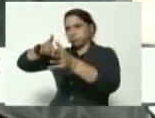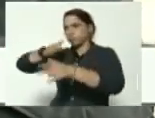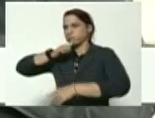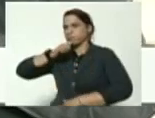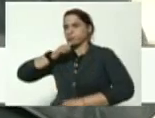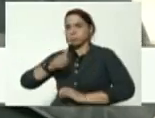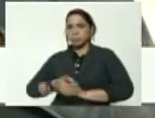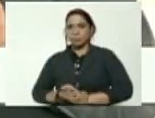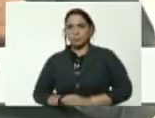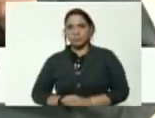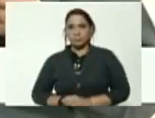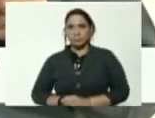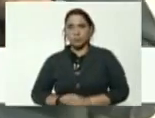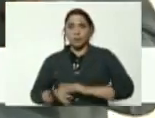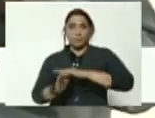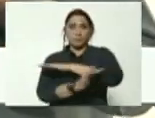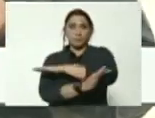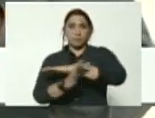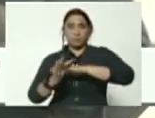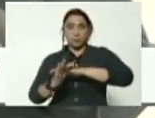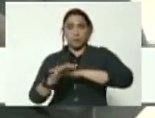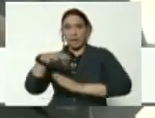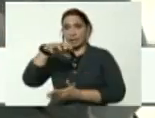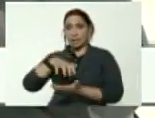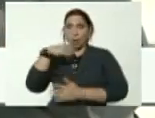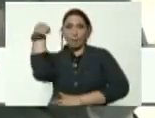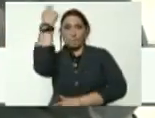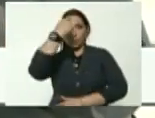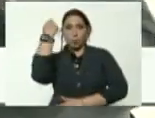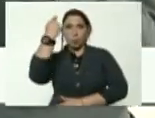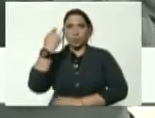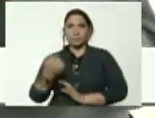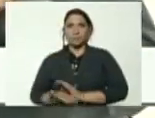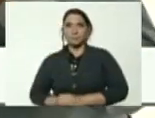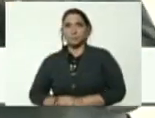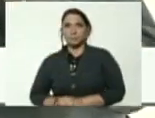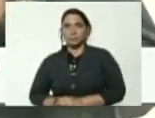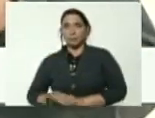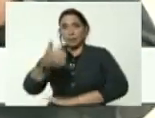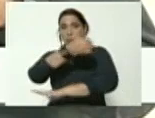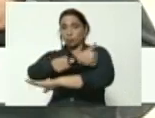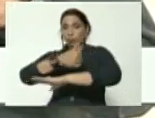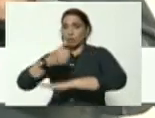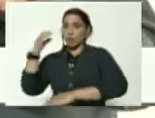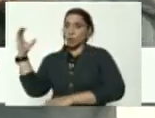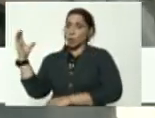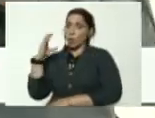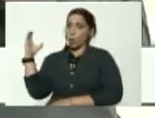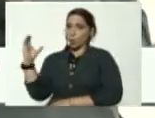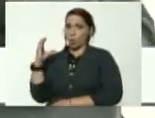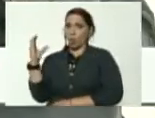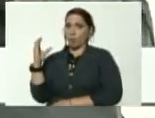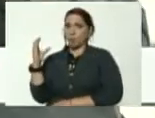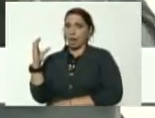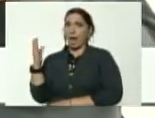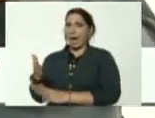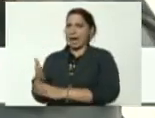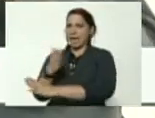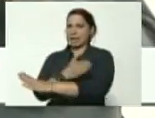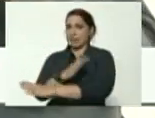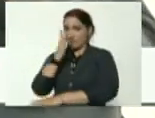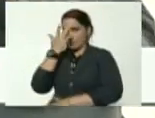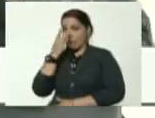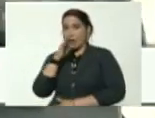a un puesto fronterizo en Cararabo, estado Apure. Las autoridades colombianas en ese momento, eso fue febrero